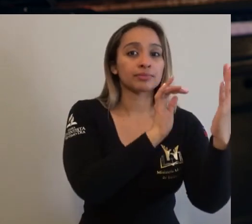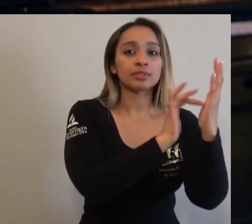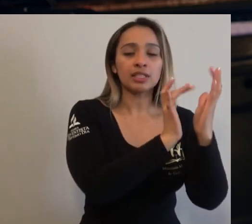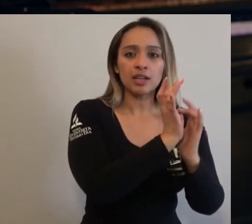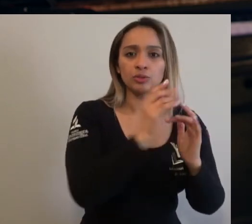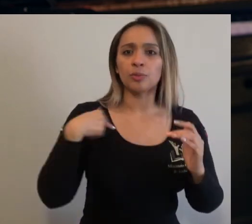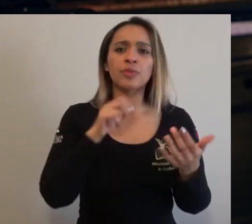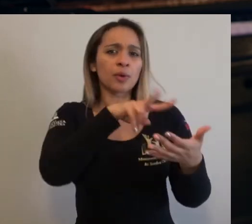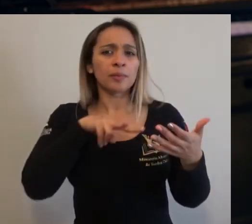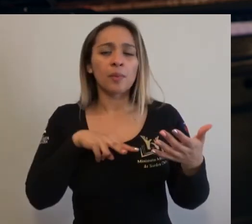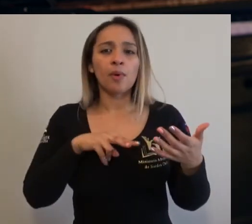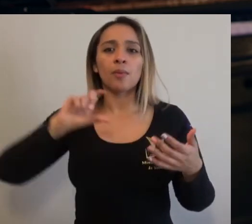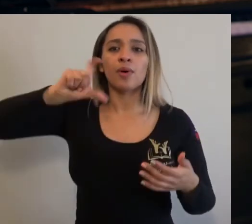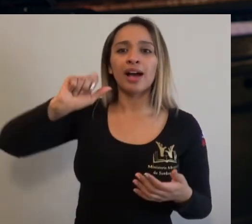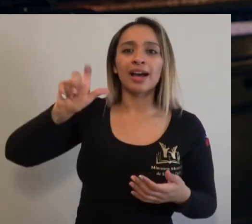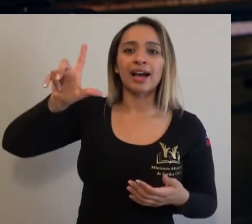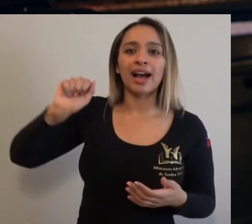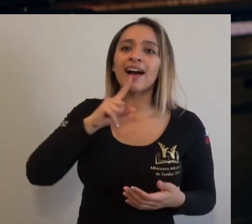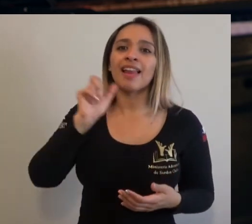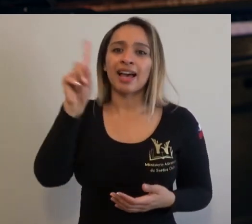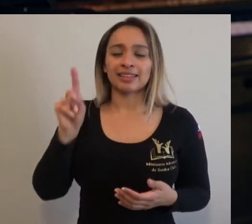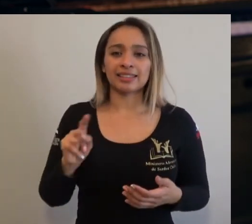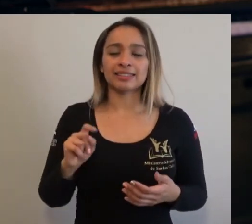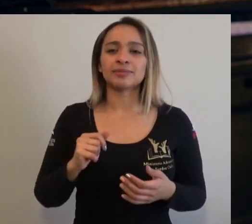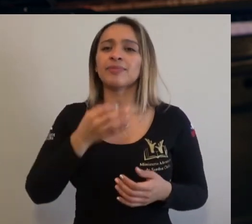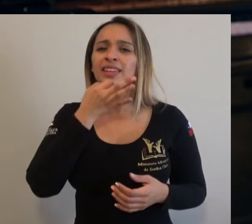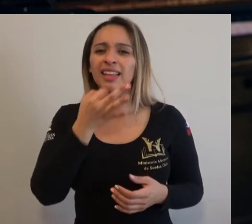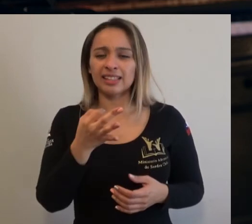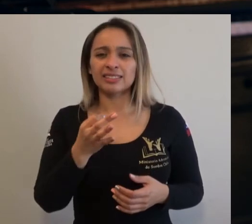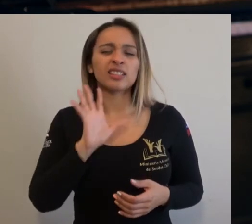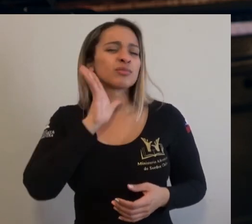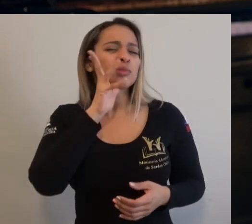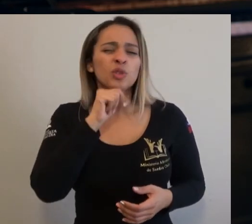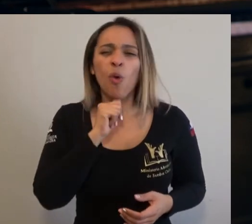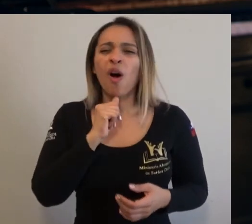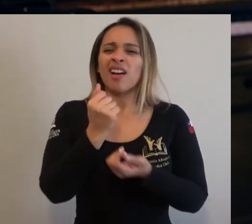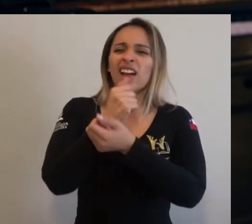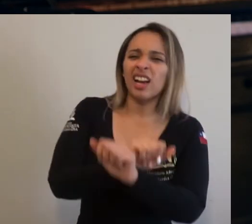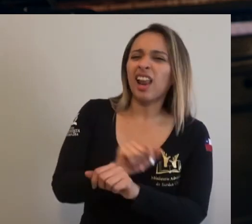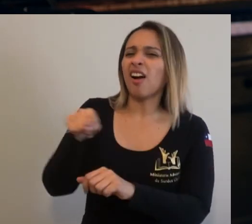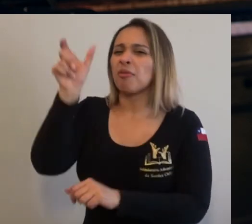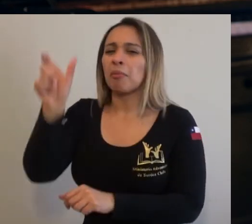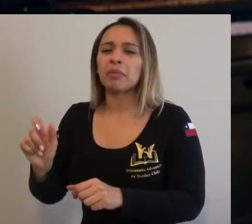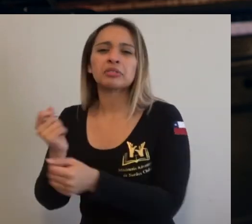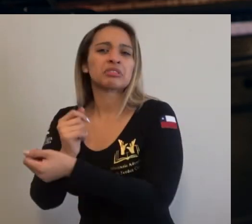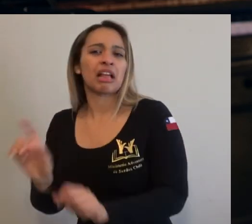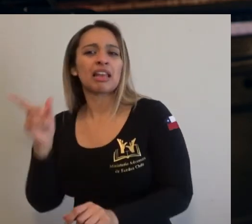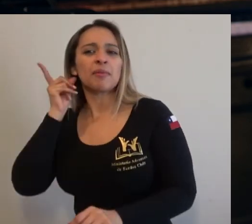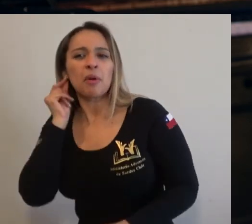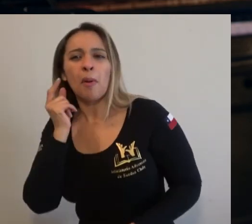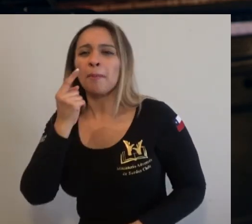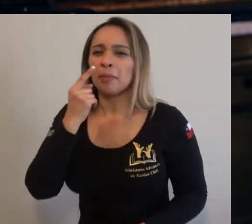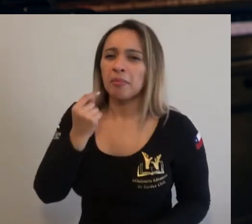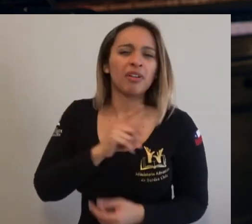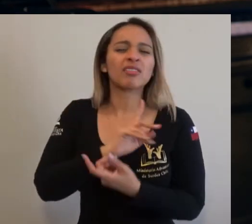Gálatas, capítulo 3, versículo 28, que dice: ya no hay judío ni griego, no hay esclavo ni libre, no hay varón